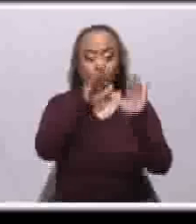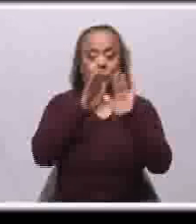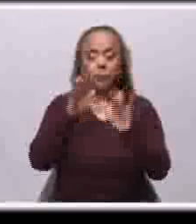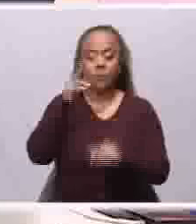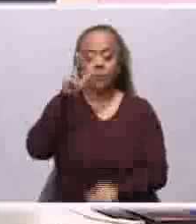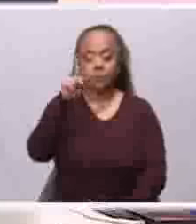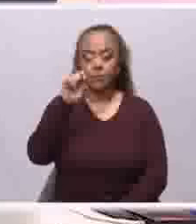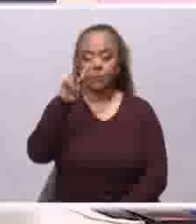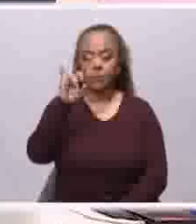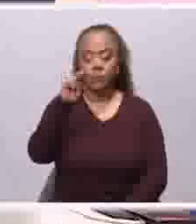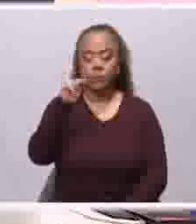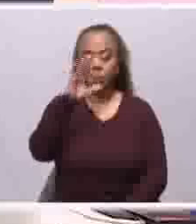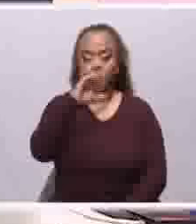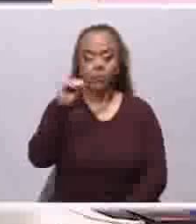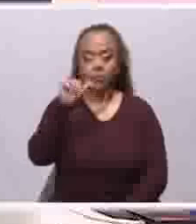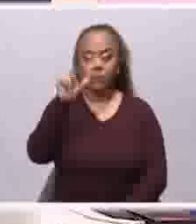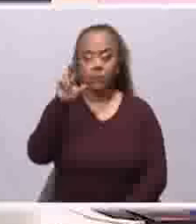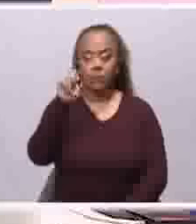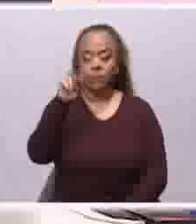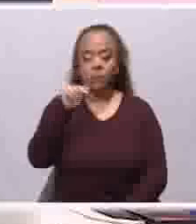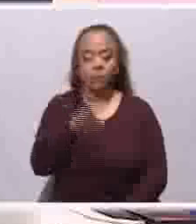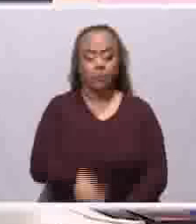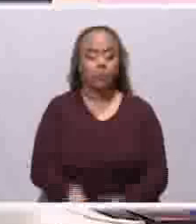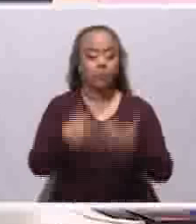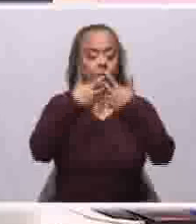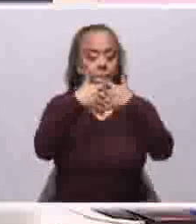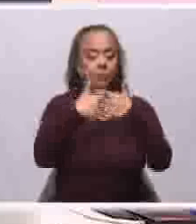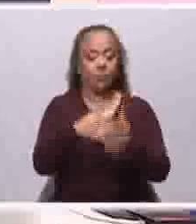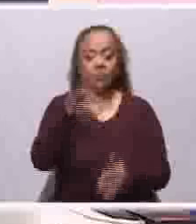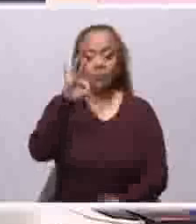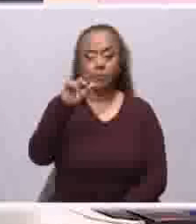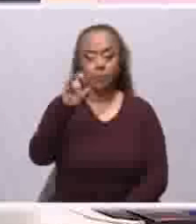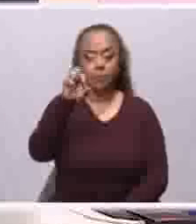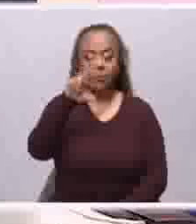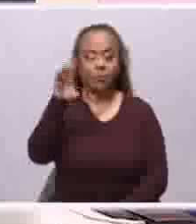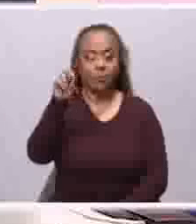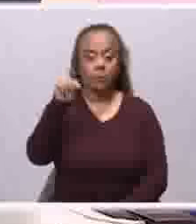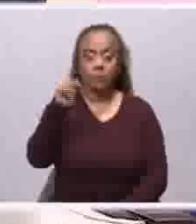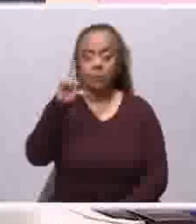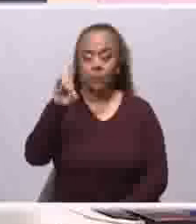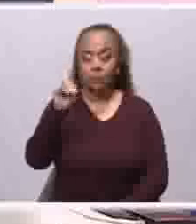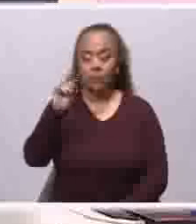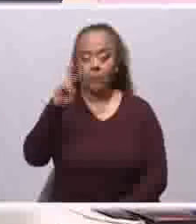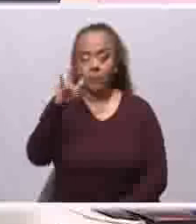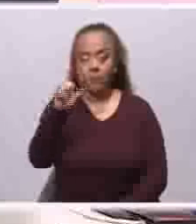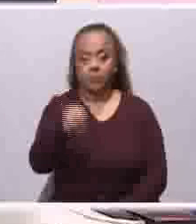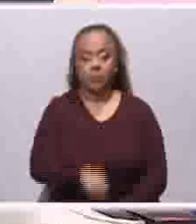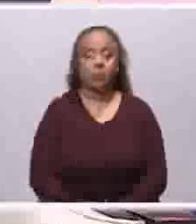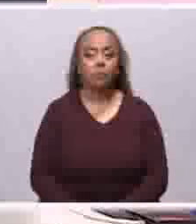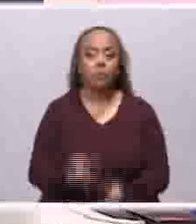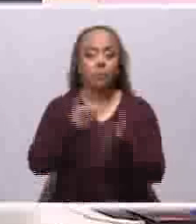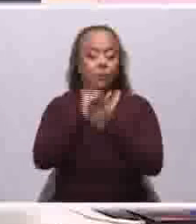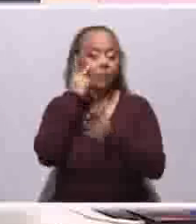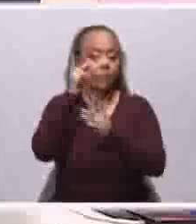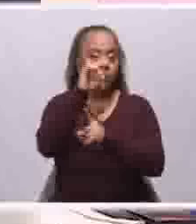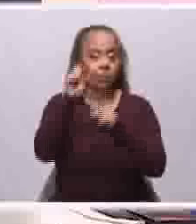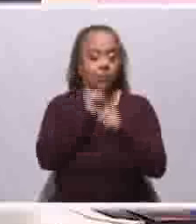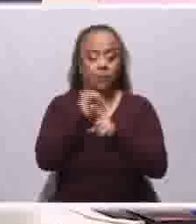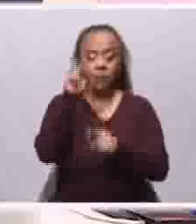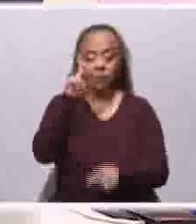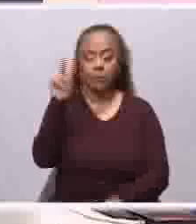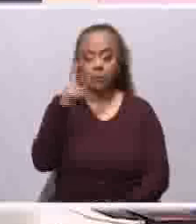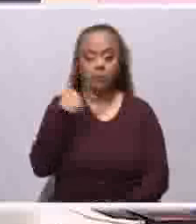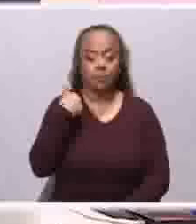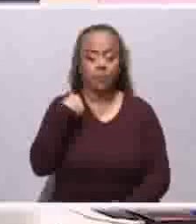Chamorro y Aaron cruz y los defensores Fernán faerron Douglas muy bien Ahí estamos viendo la situación de los de Kenneth Vargas tengo